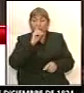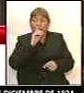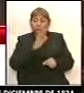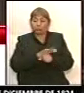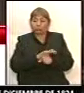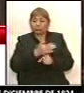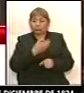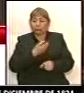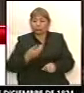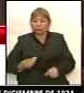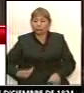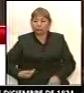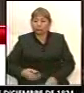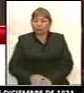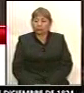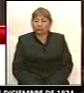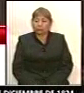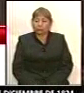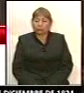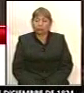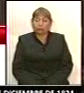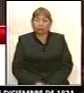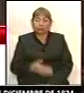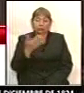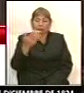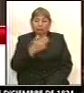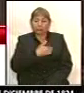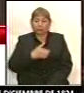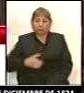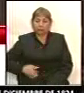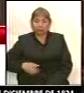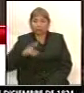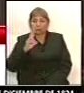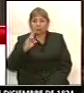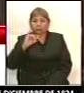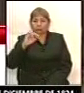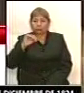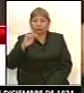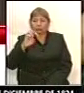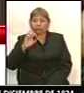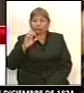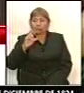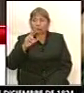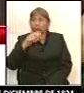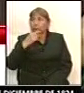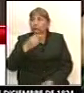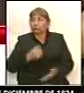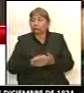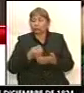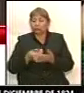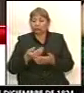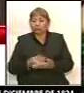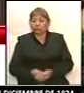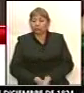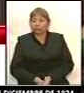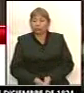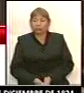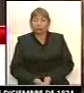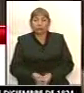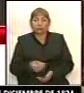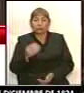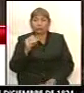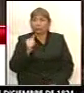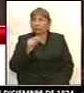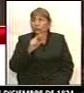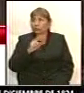Estado. Señora presidenta, el Minagri informó que en la campaña de 2012 y 2013, el ataque a la roya amarilla afectó